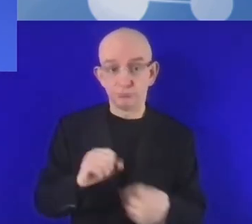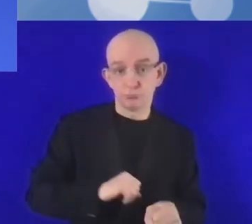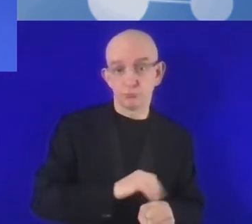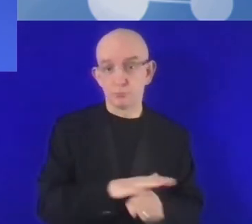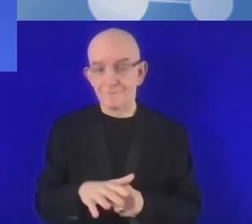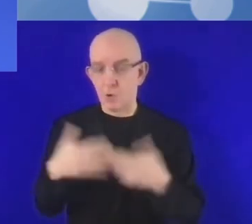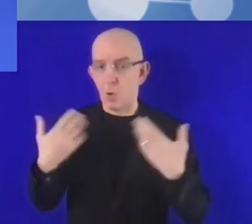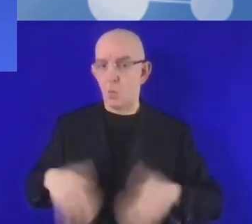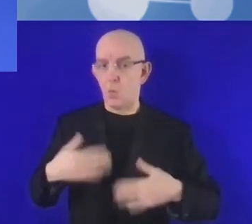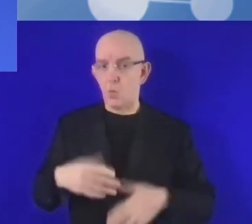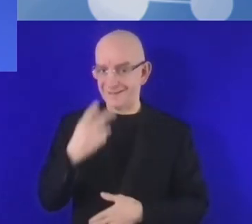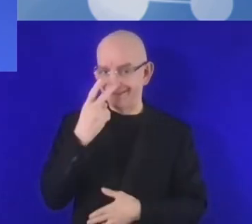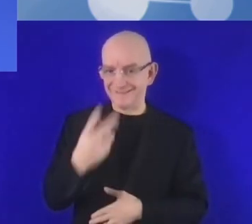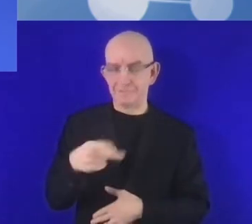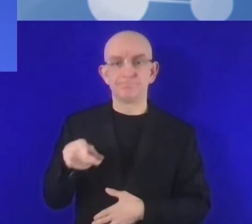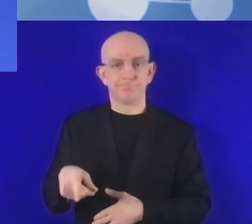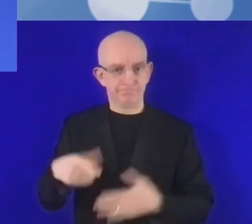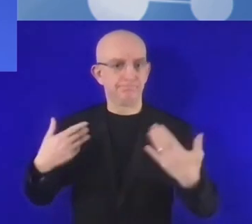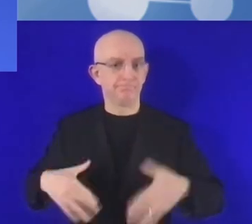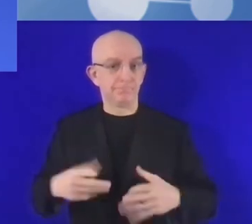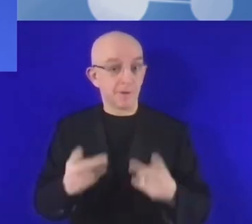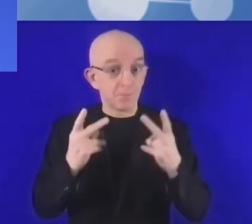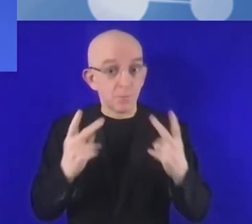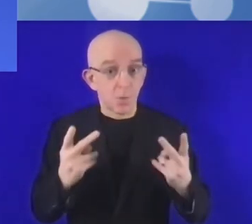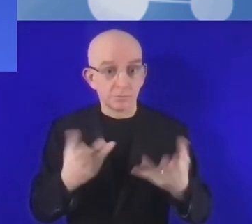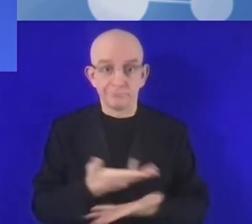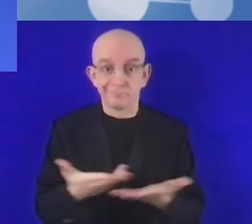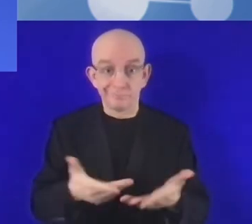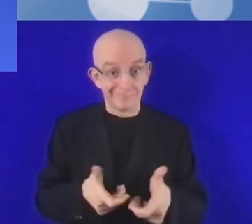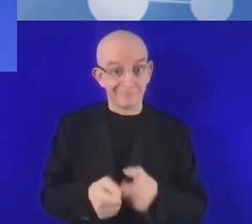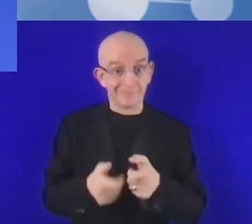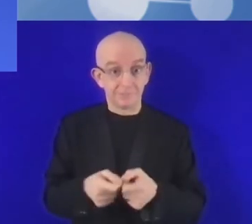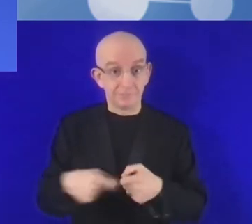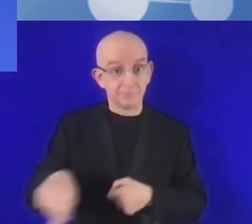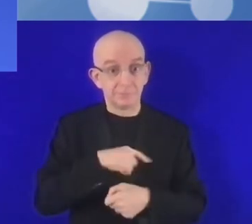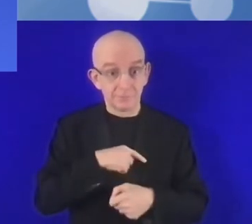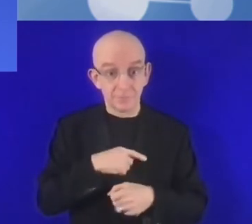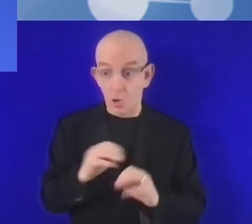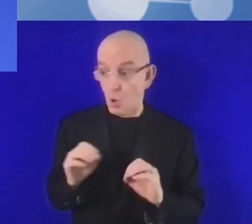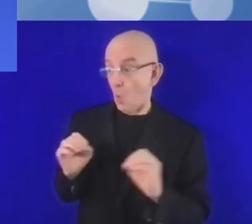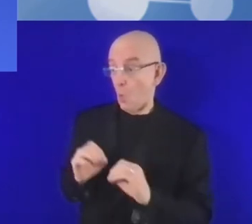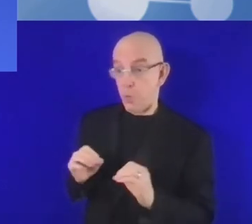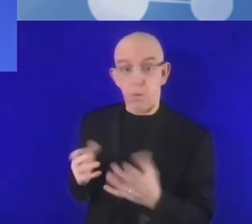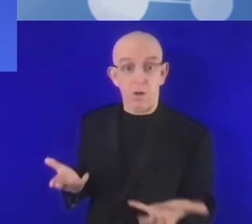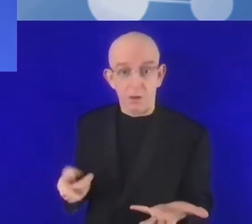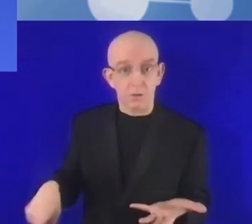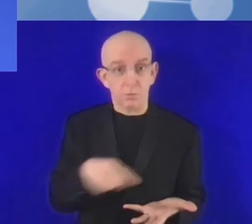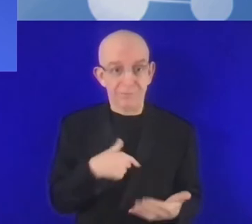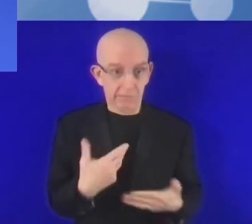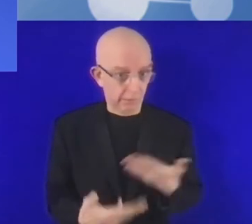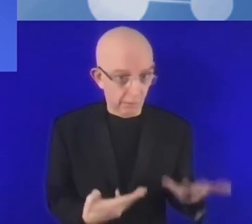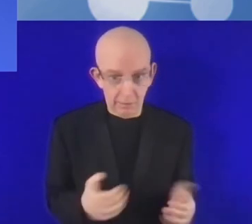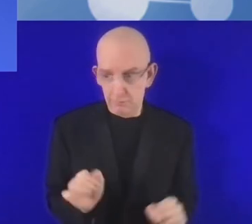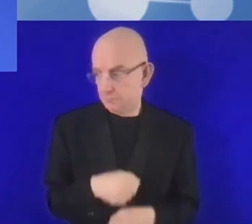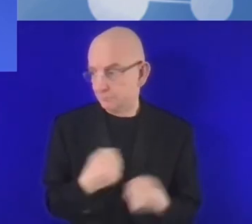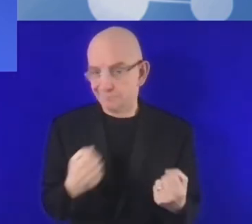no podríamos estudiar. Así que todos pasamos por un curso acelerado de